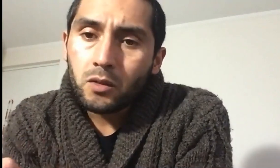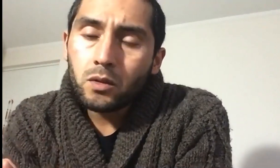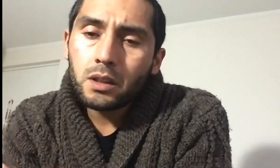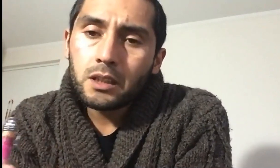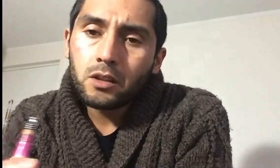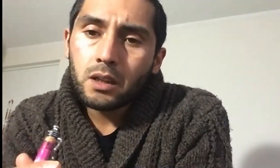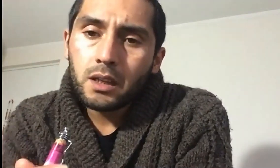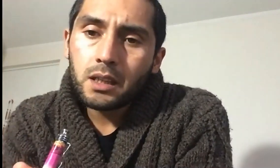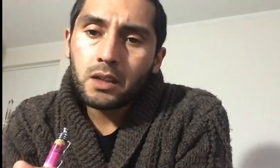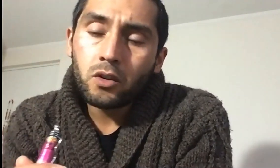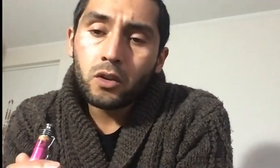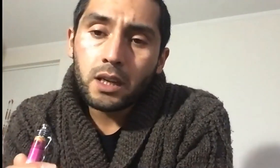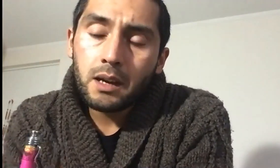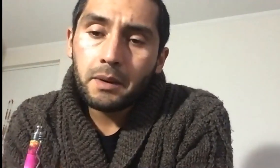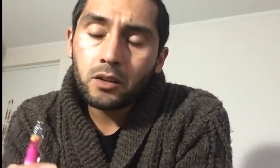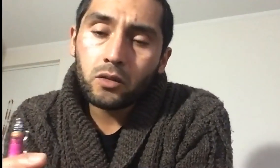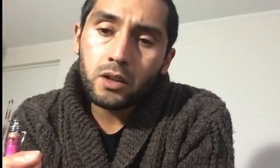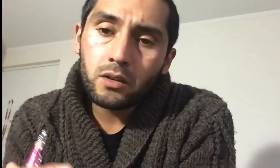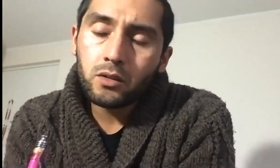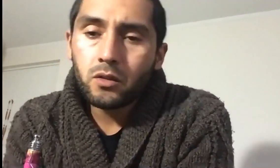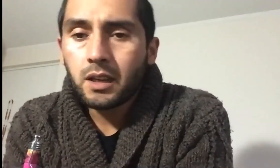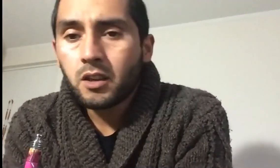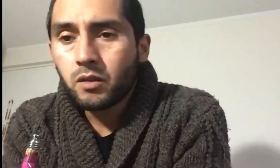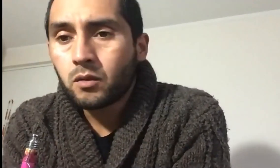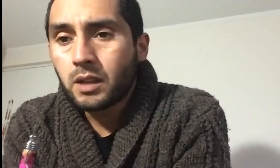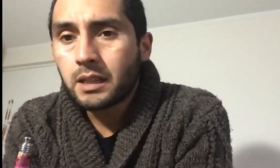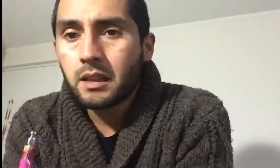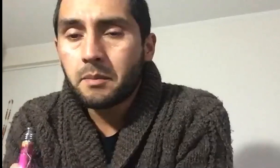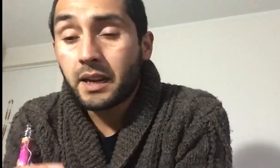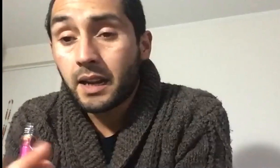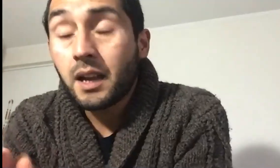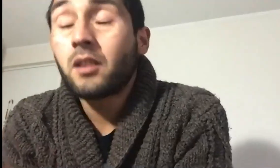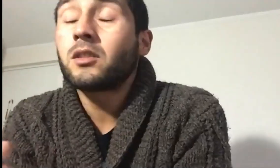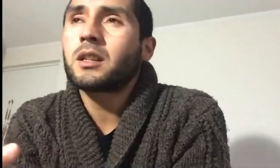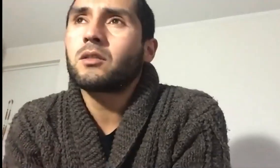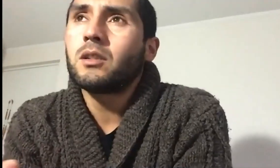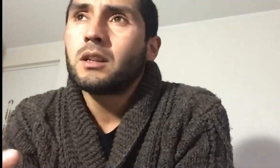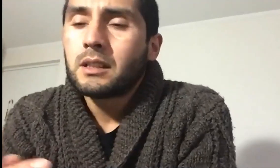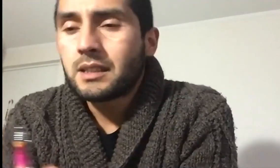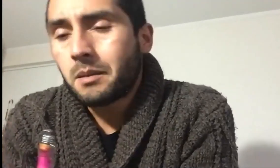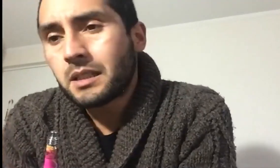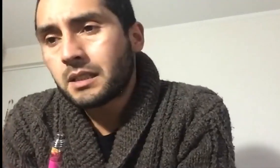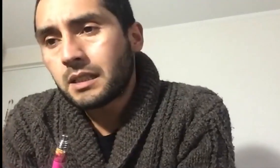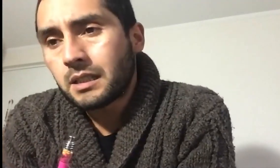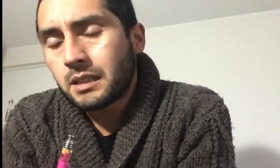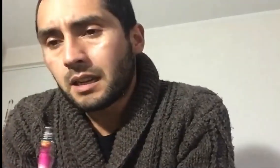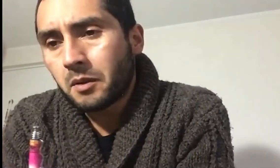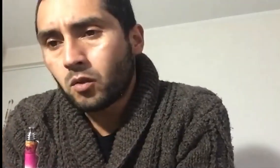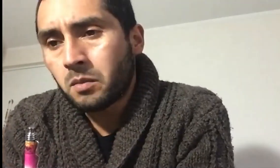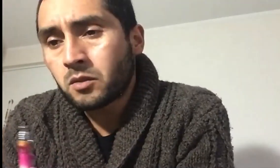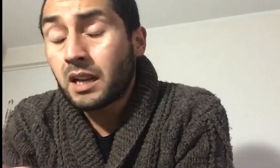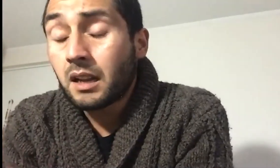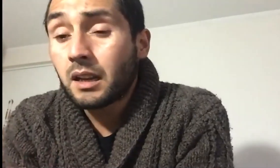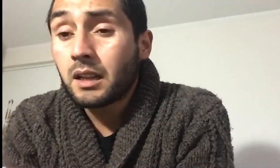grandes capítulos dentro de neurología para todos aquellos estudiantes de pregrado, ¿cierto? Llámese